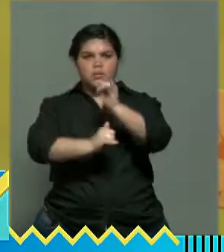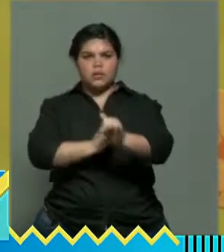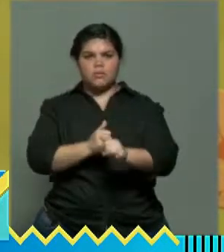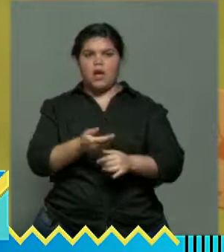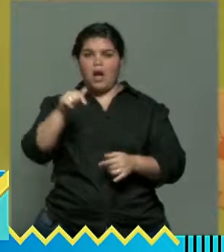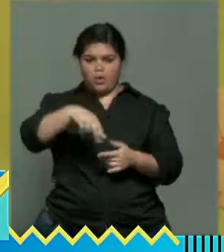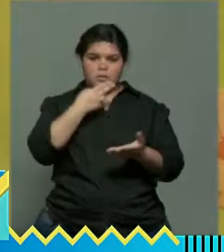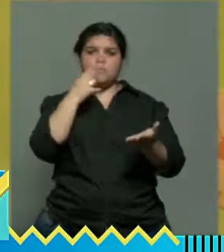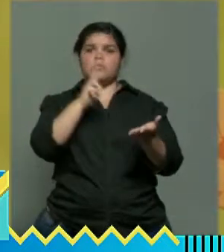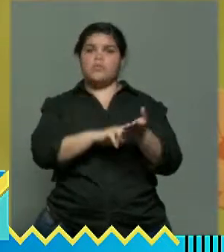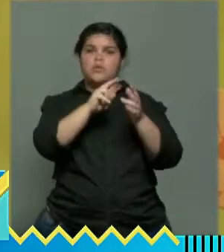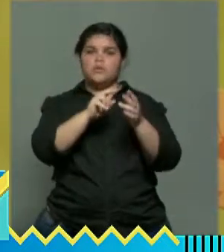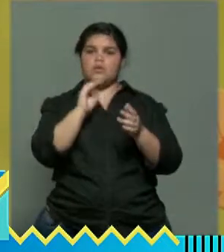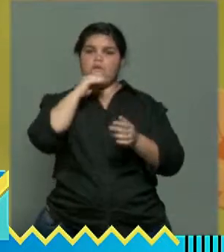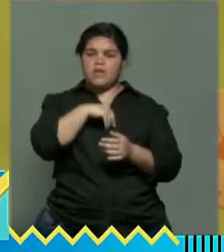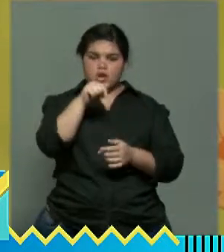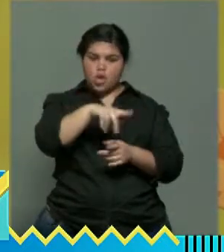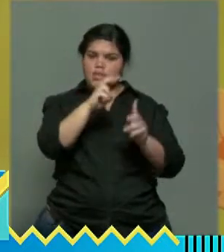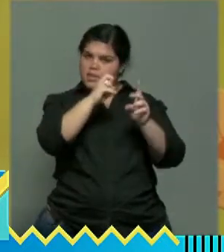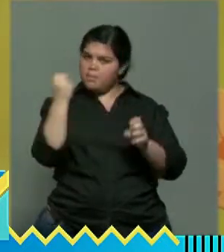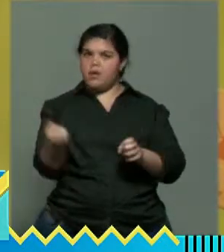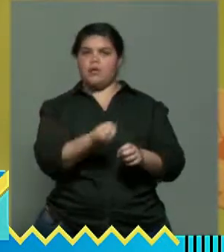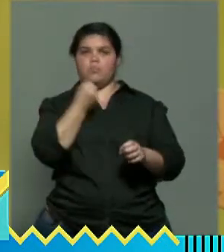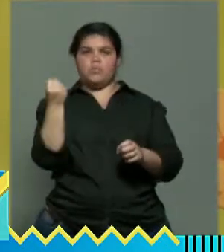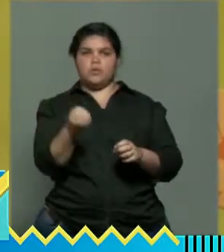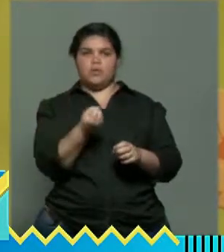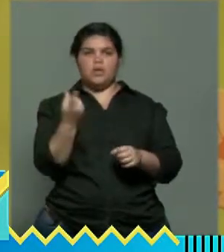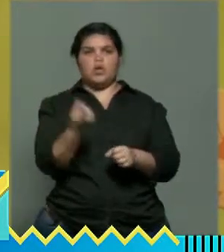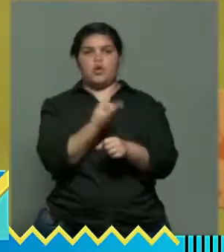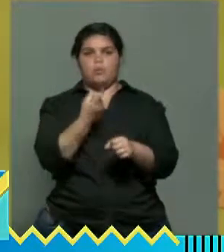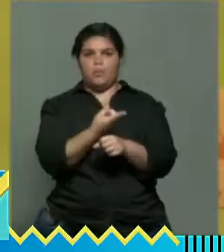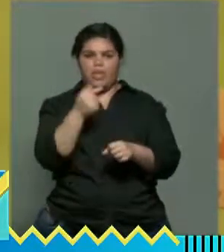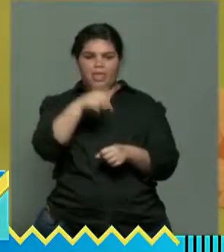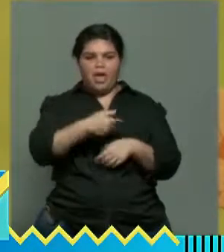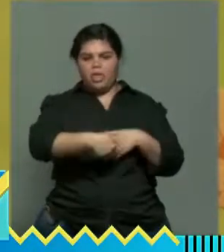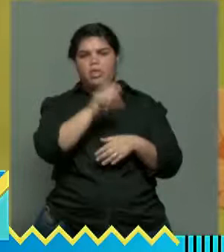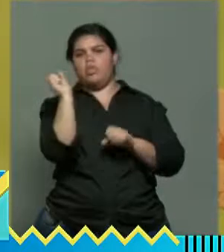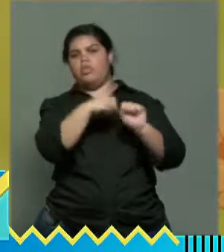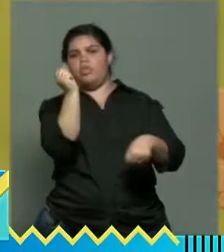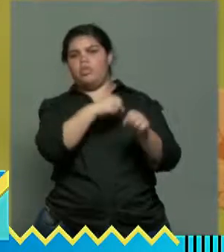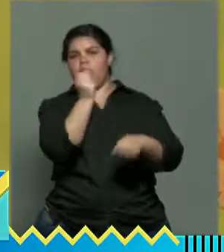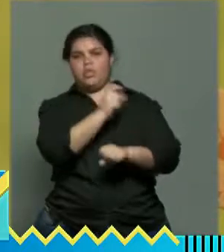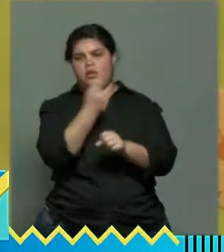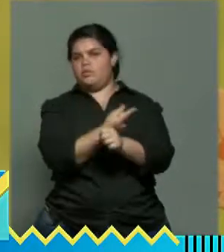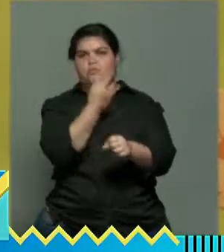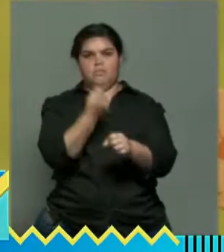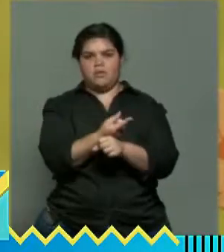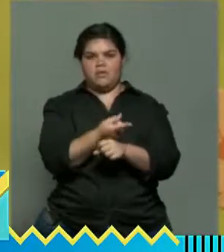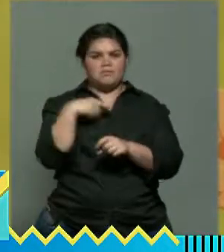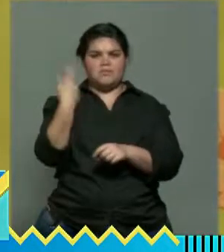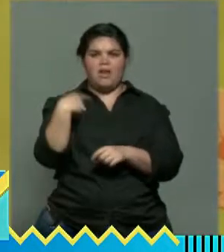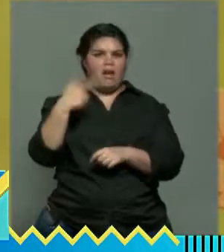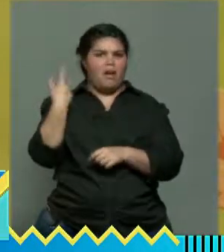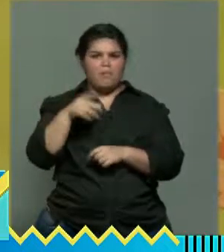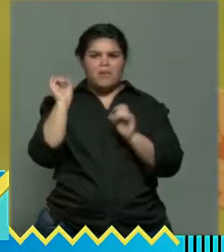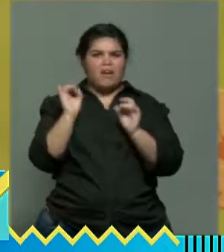impuesto al vino es un tema importante. Ahora, sería no dejar de ver la situación que venía atravesando hace rato el viñatero, que ha sido crítica y sigue